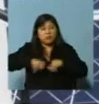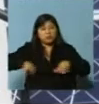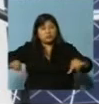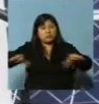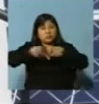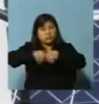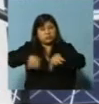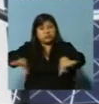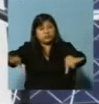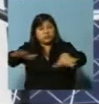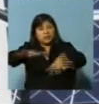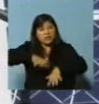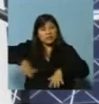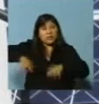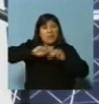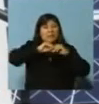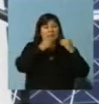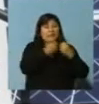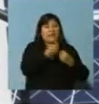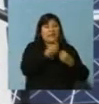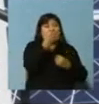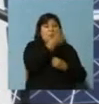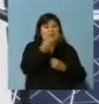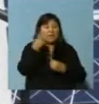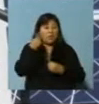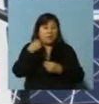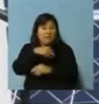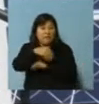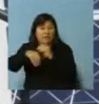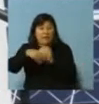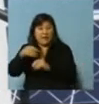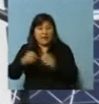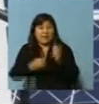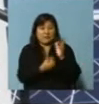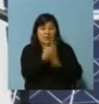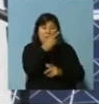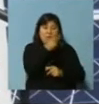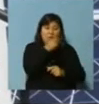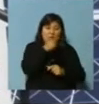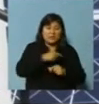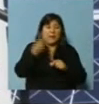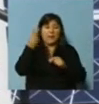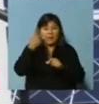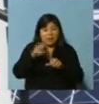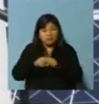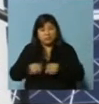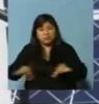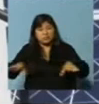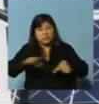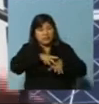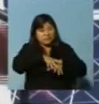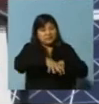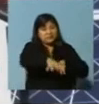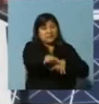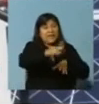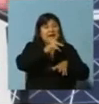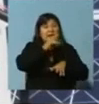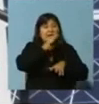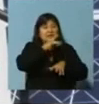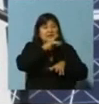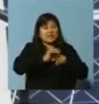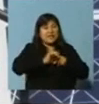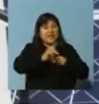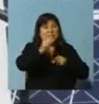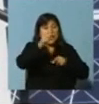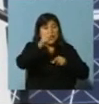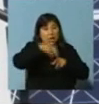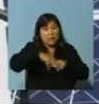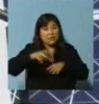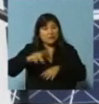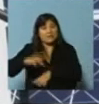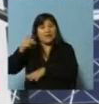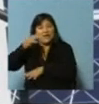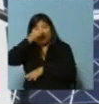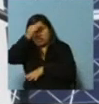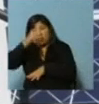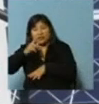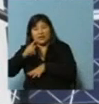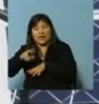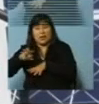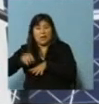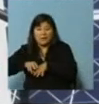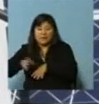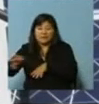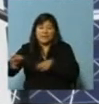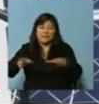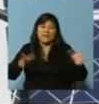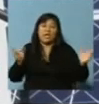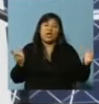productores, dos ramales, uno de 12 kilómetros y otro de 14 kilómetros, así que estaban todos reunidos ahí, tuve que